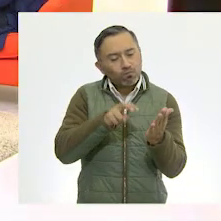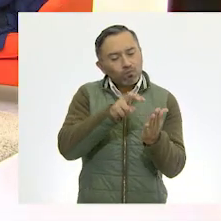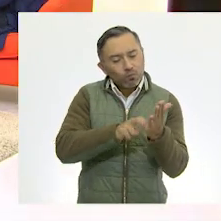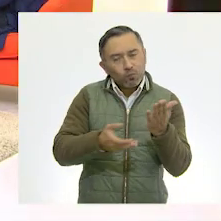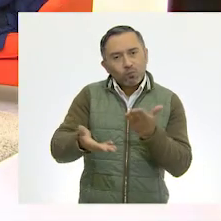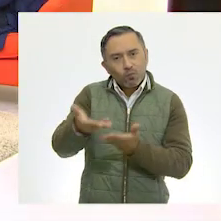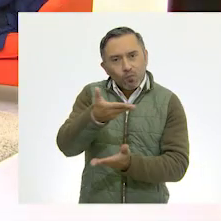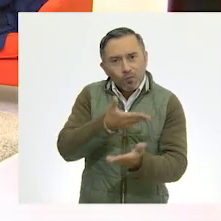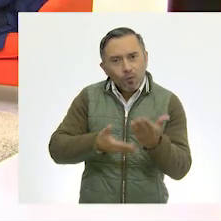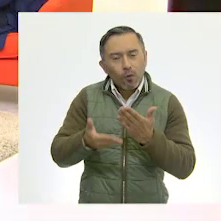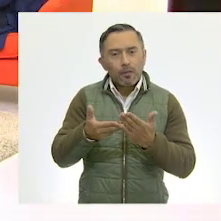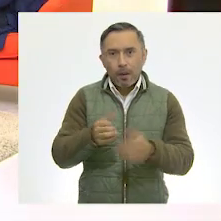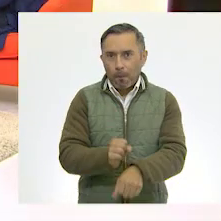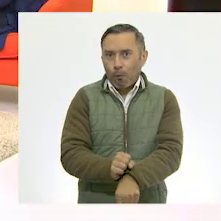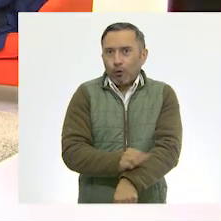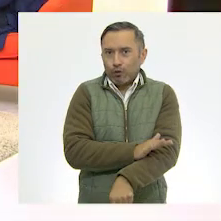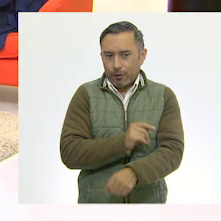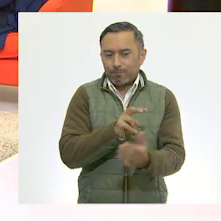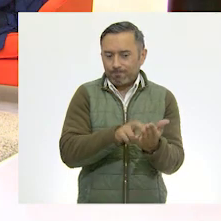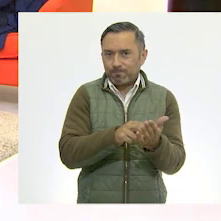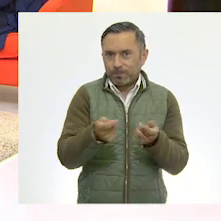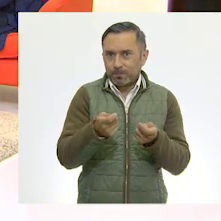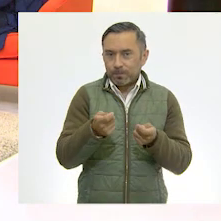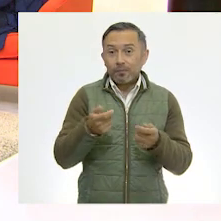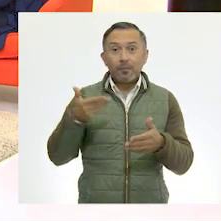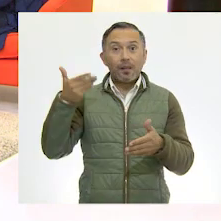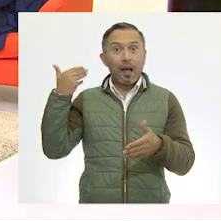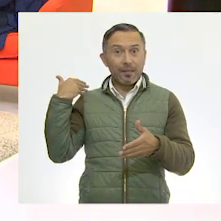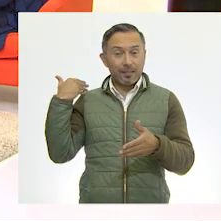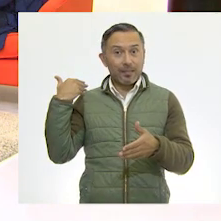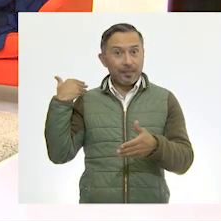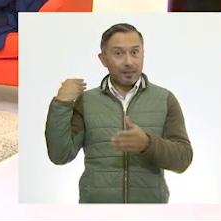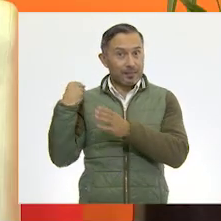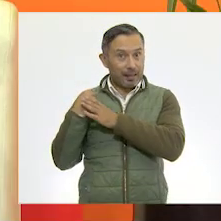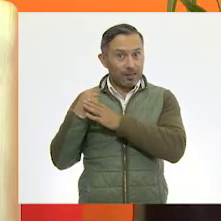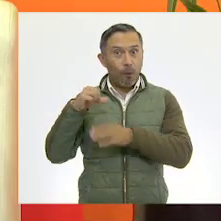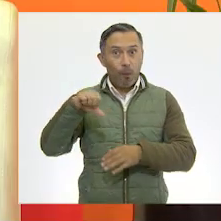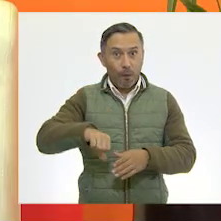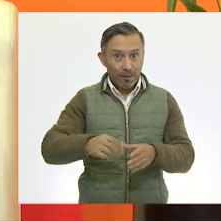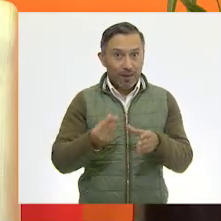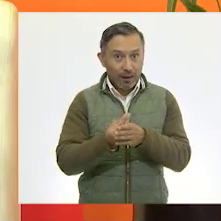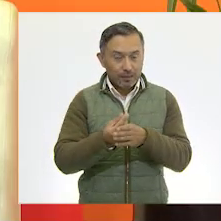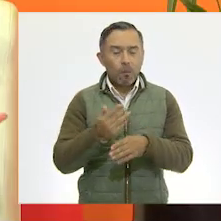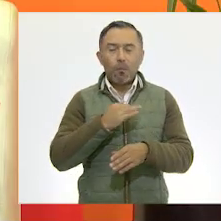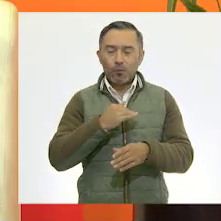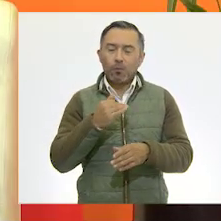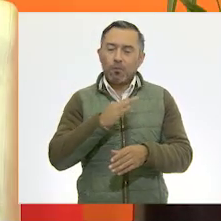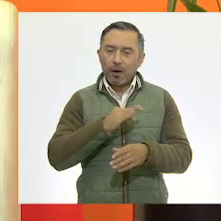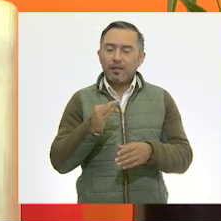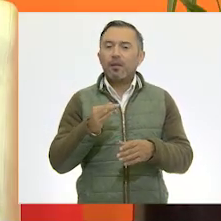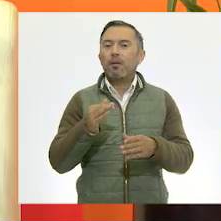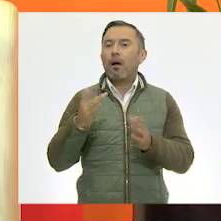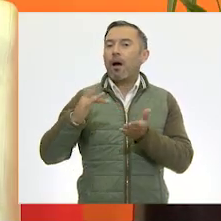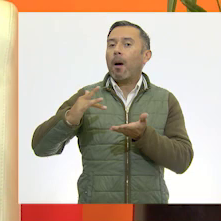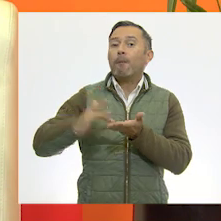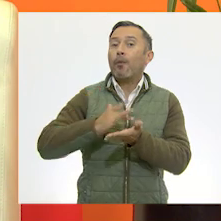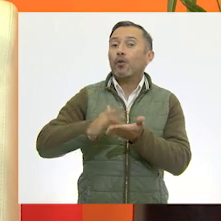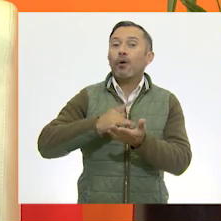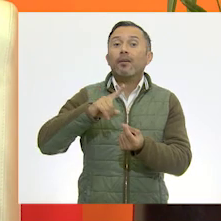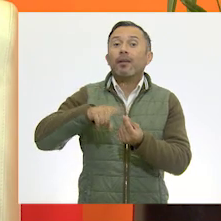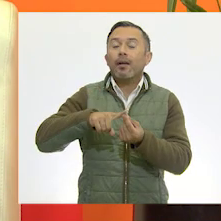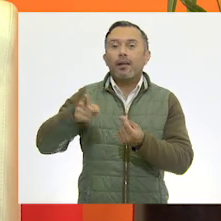programas hemos conocido que los apoyos pueden provenir de diferentes fuentes, como el liderazgo de los directivos,